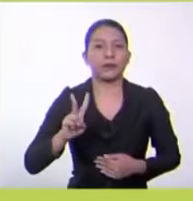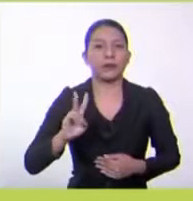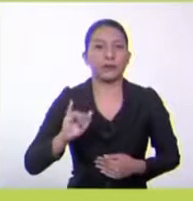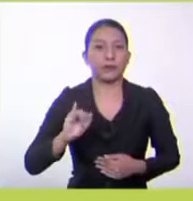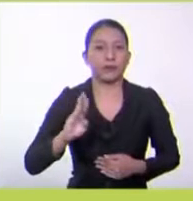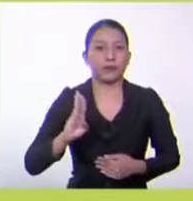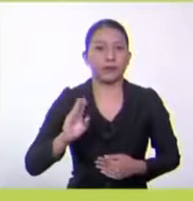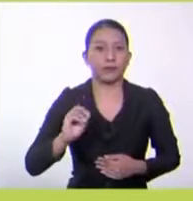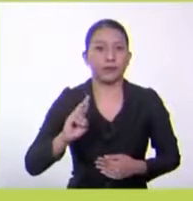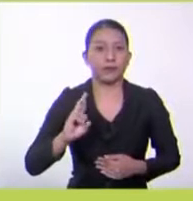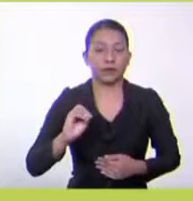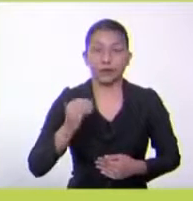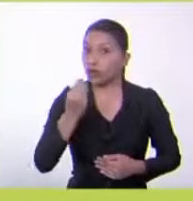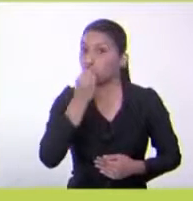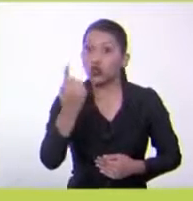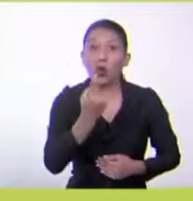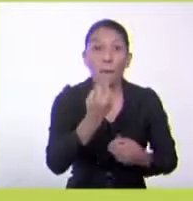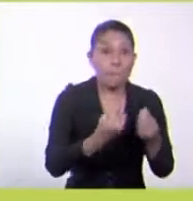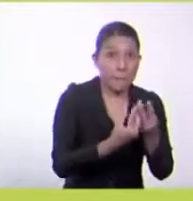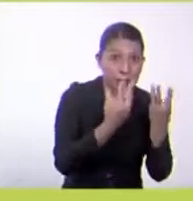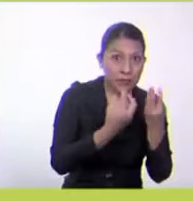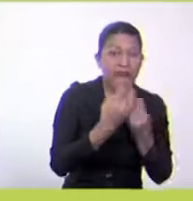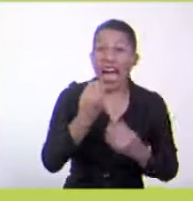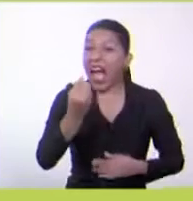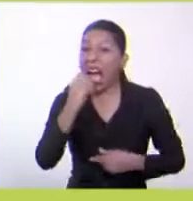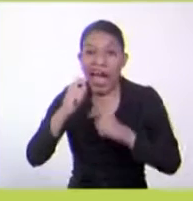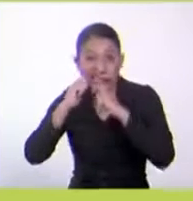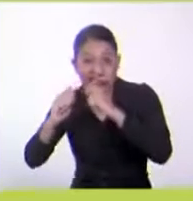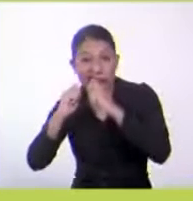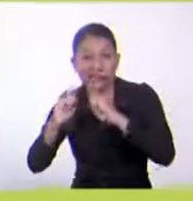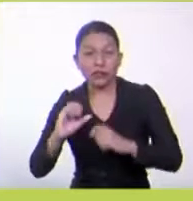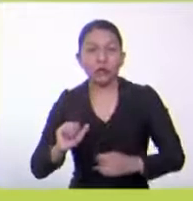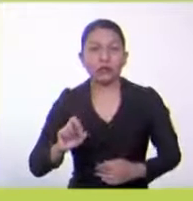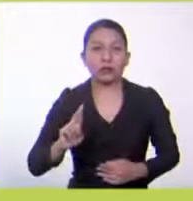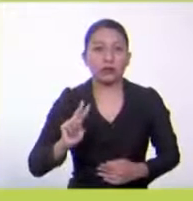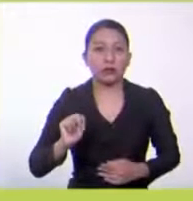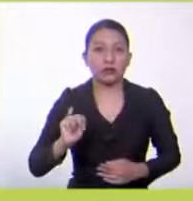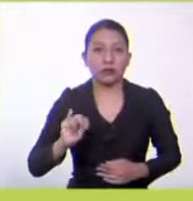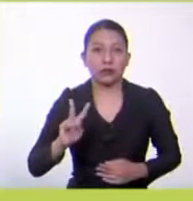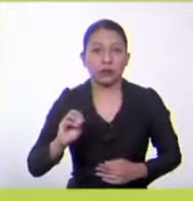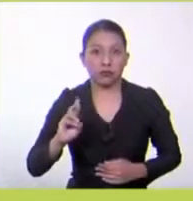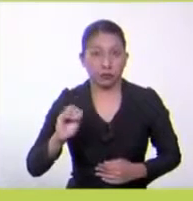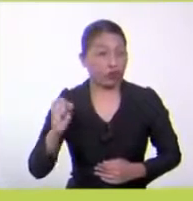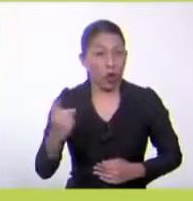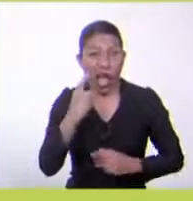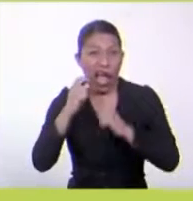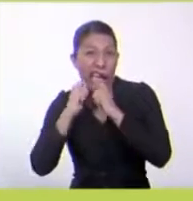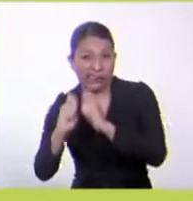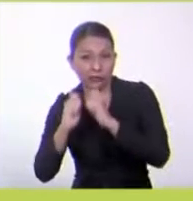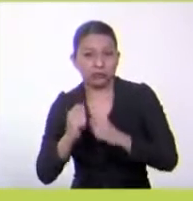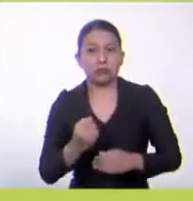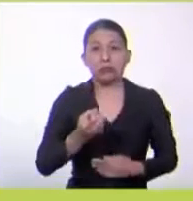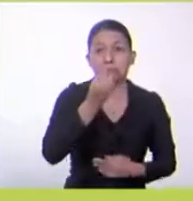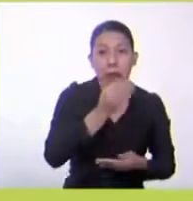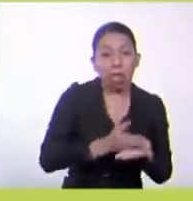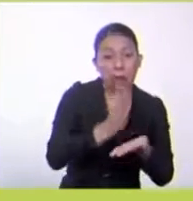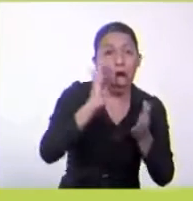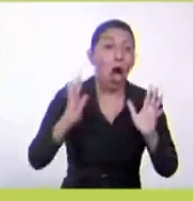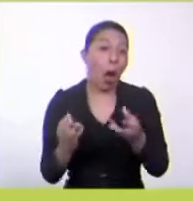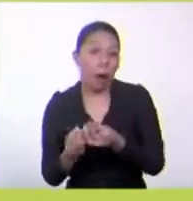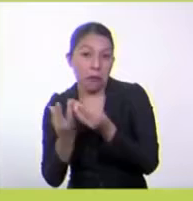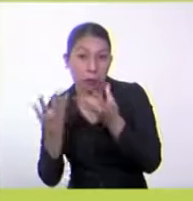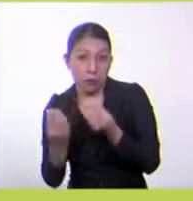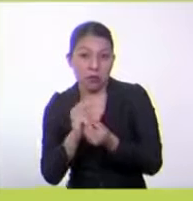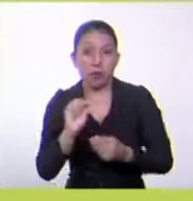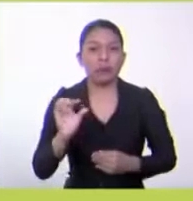se alimentan exclusivamente de carne, se llaman carnívoros. Si comen tanto animales como plantas,